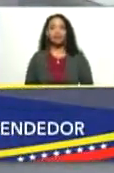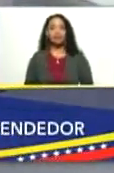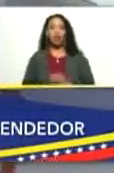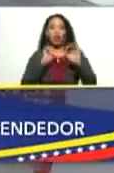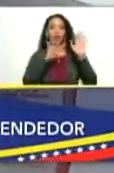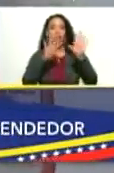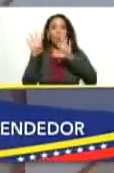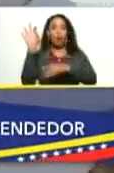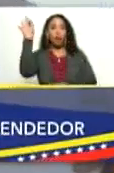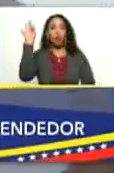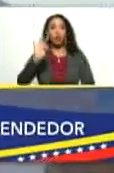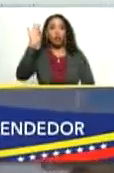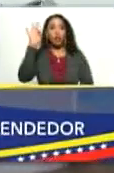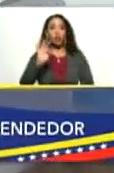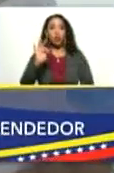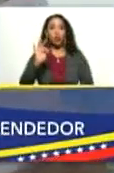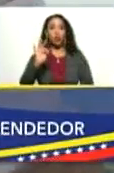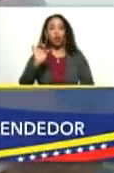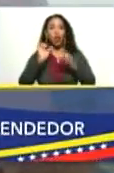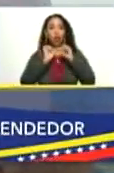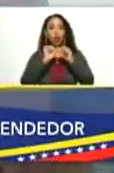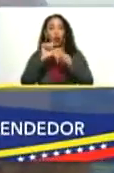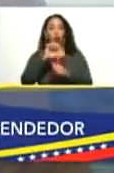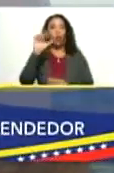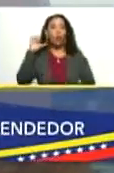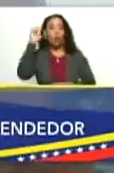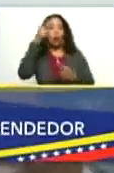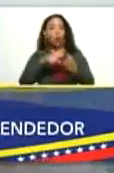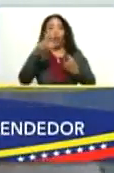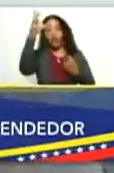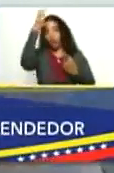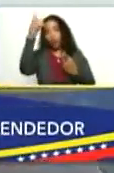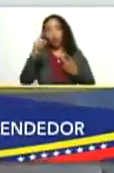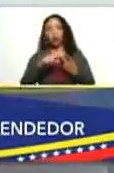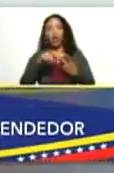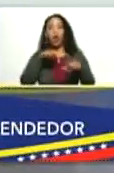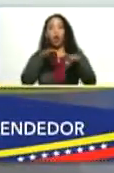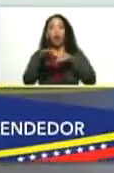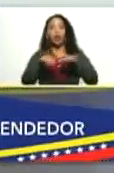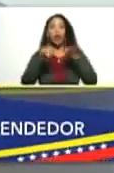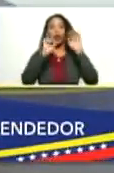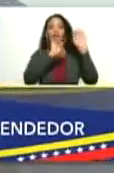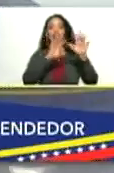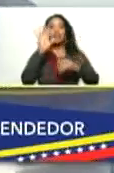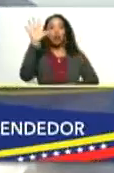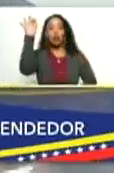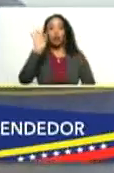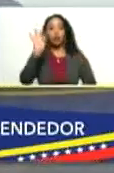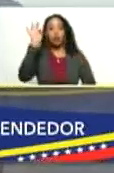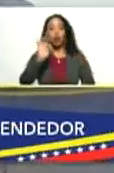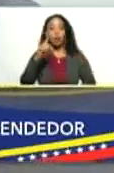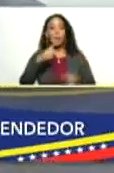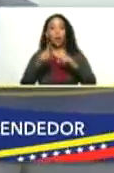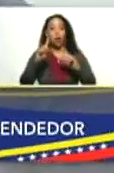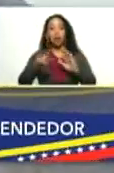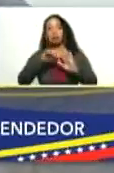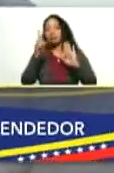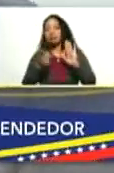99%. Y le siguen Guárico, Falcón y Cojedes con más del 95%.